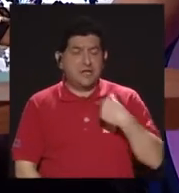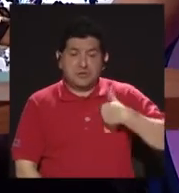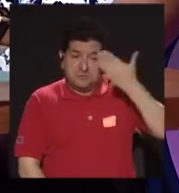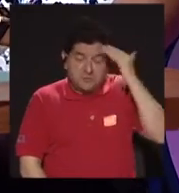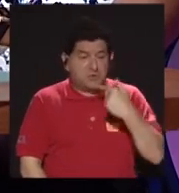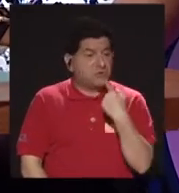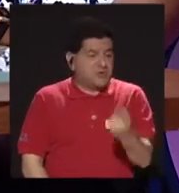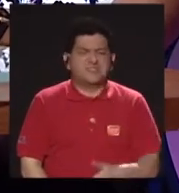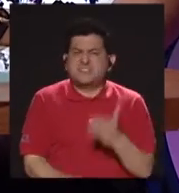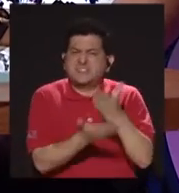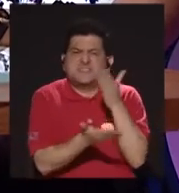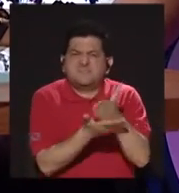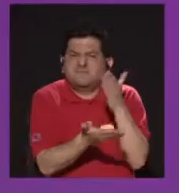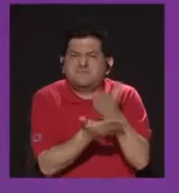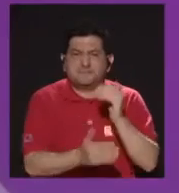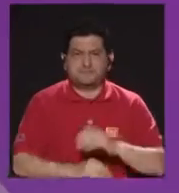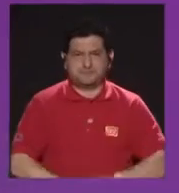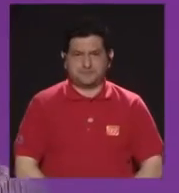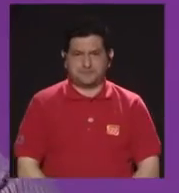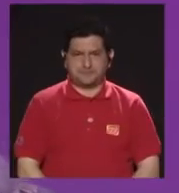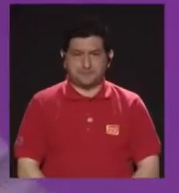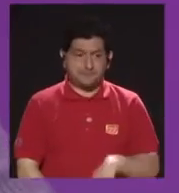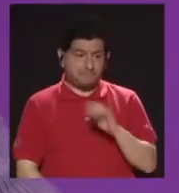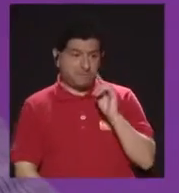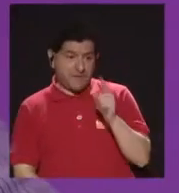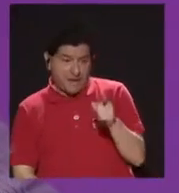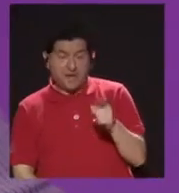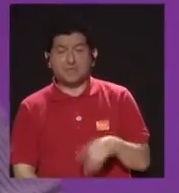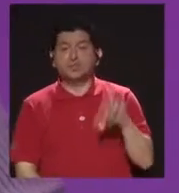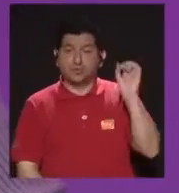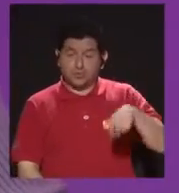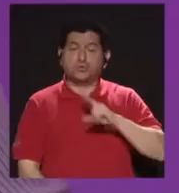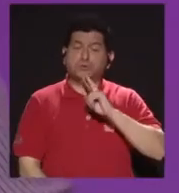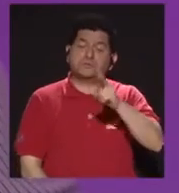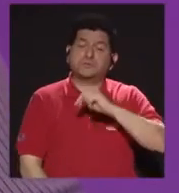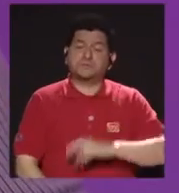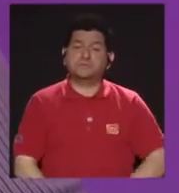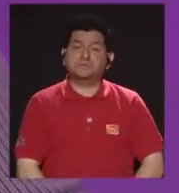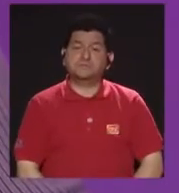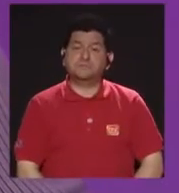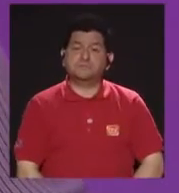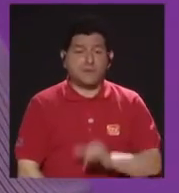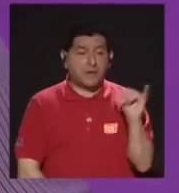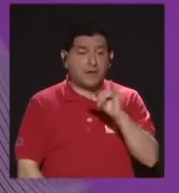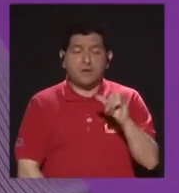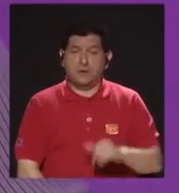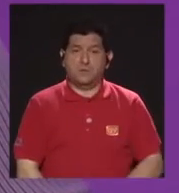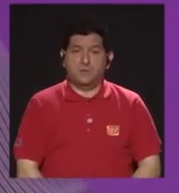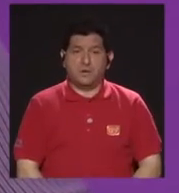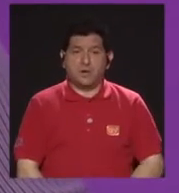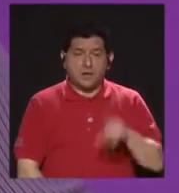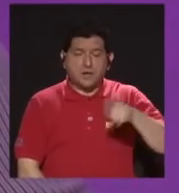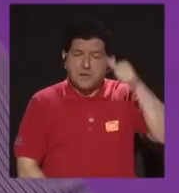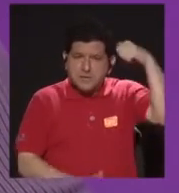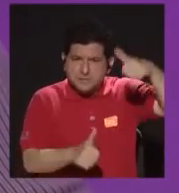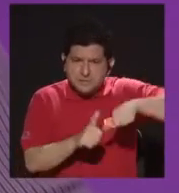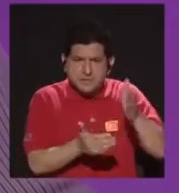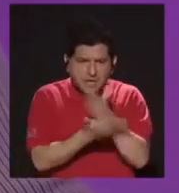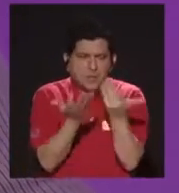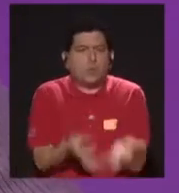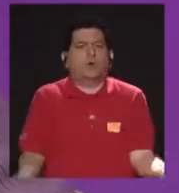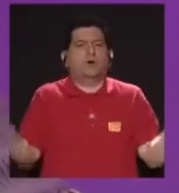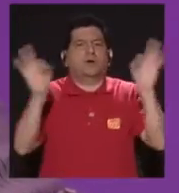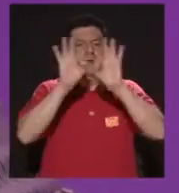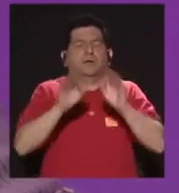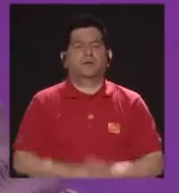sé si decirlo y maderas y eso pues sí es cierto también hay que tener en cuenta una cosa muy importante